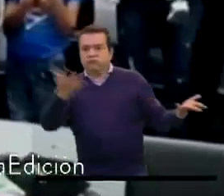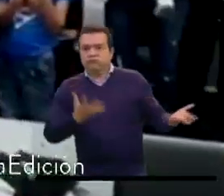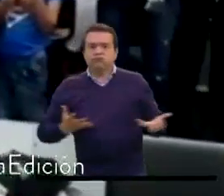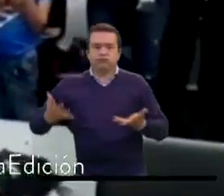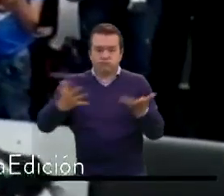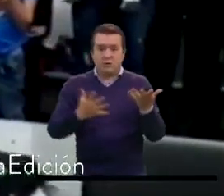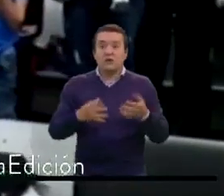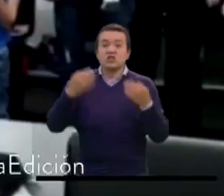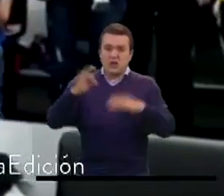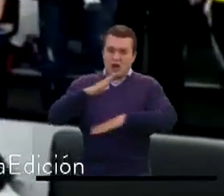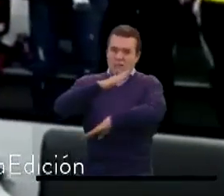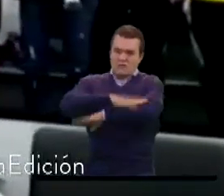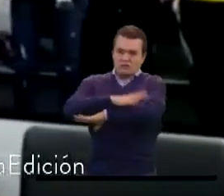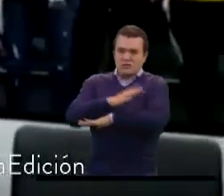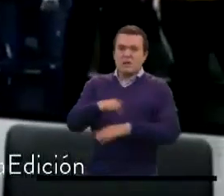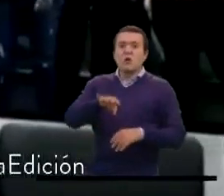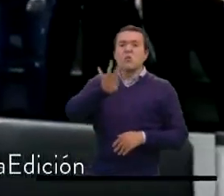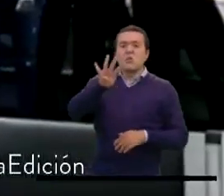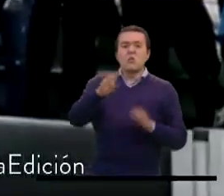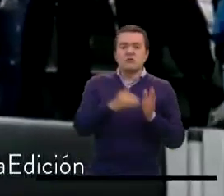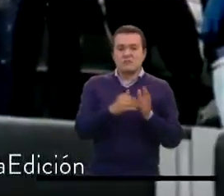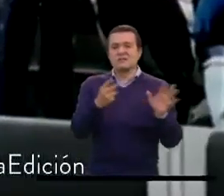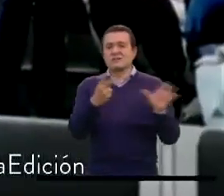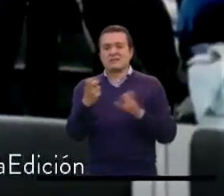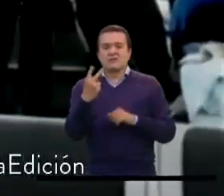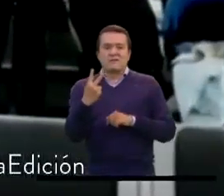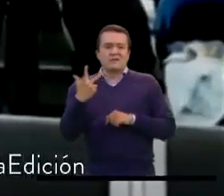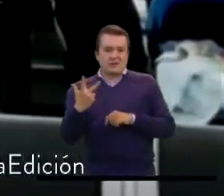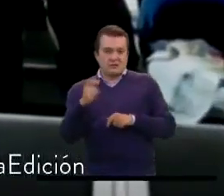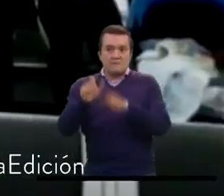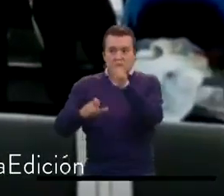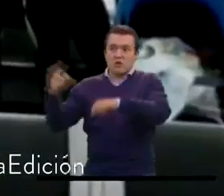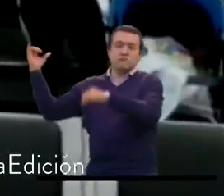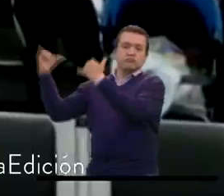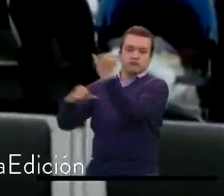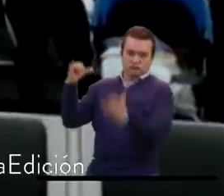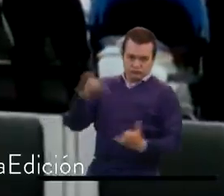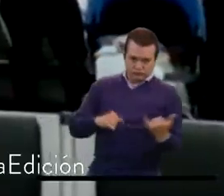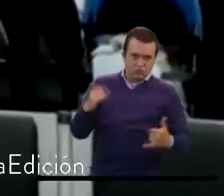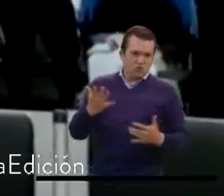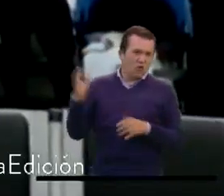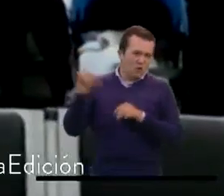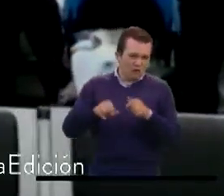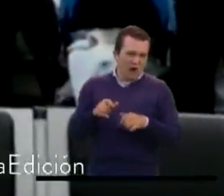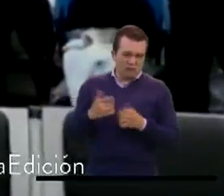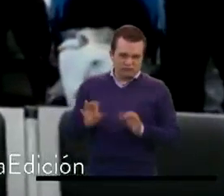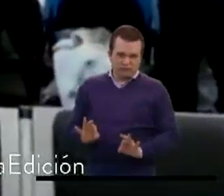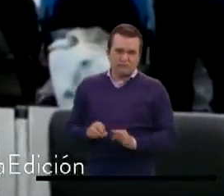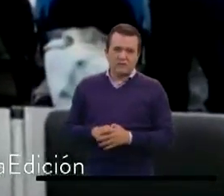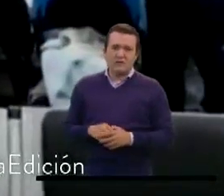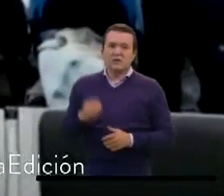han regresado al país por medio de 44 vuelos humanitarios. Sin embargo, son muchos los que siguen sin poder retornar.